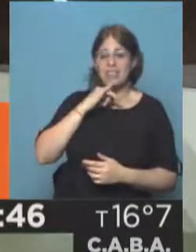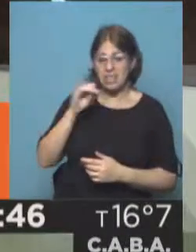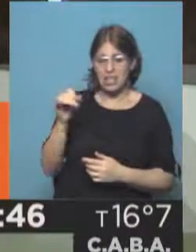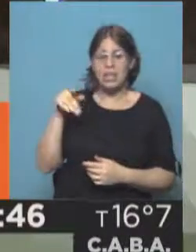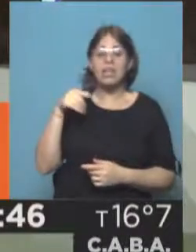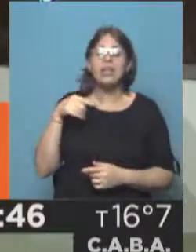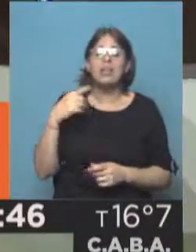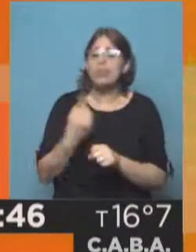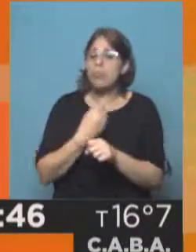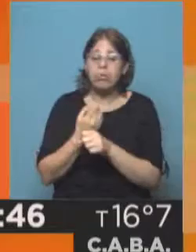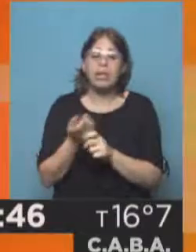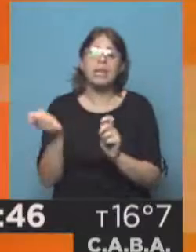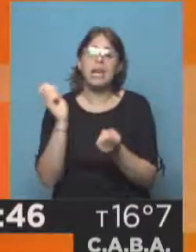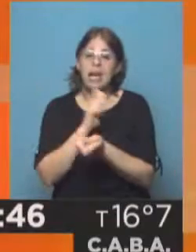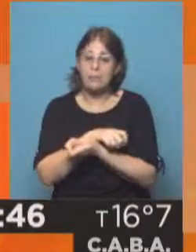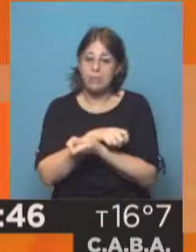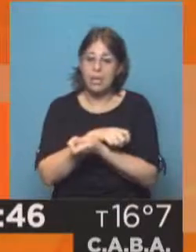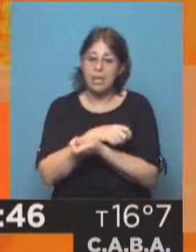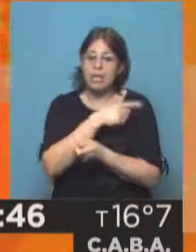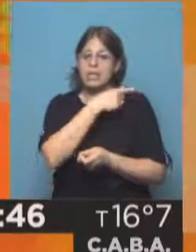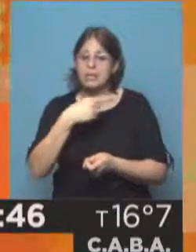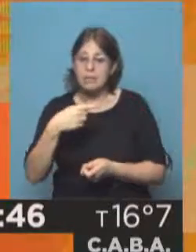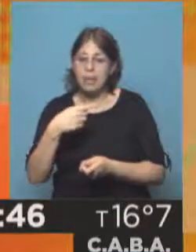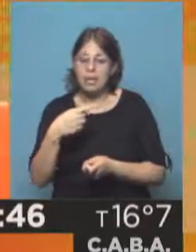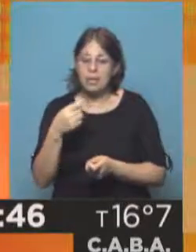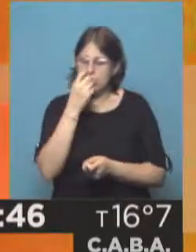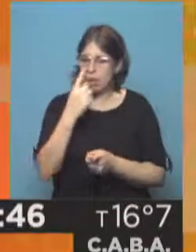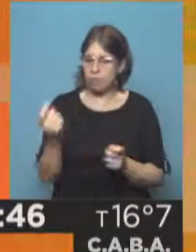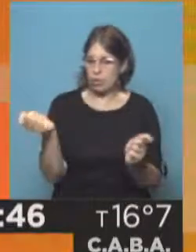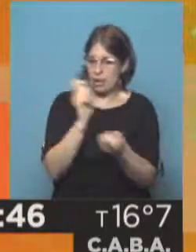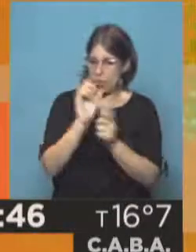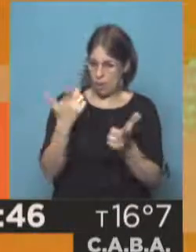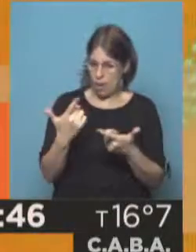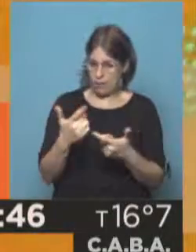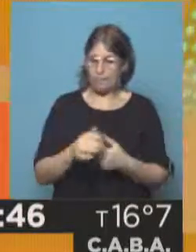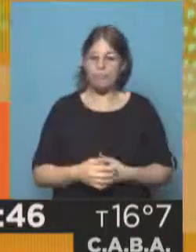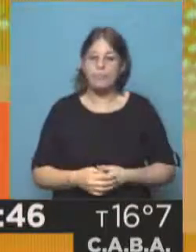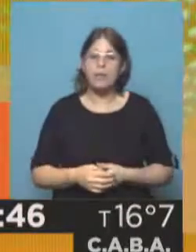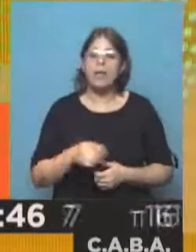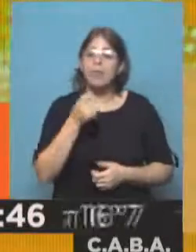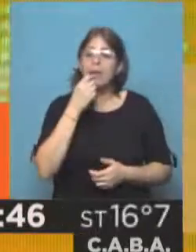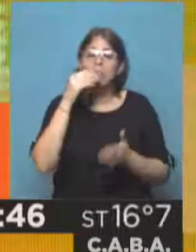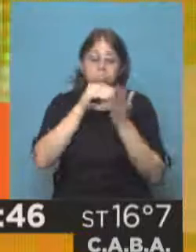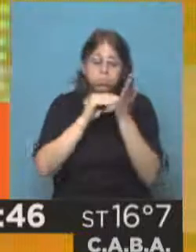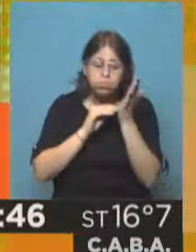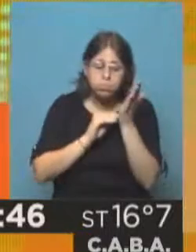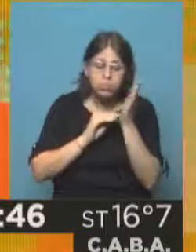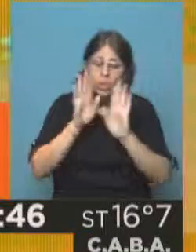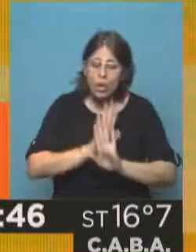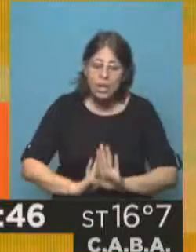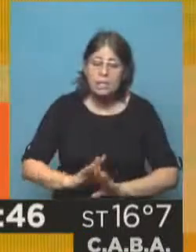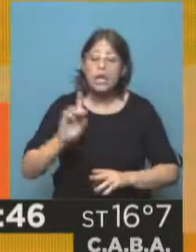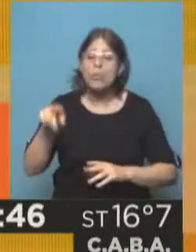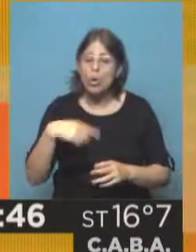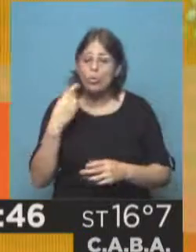que no se puede cambiar de una semana a otra. Uno cuando hace un presupuesto, lo hace en función